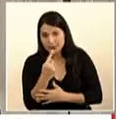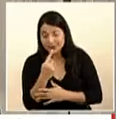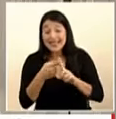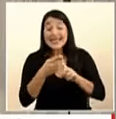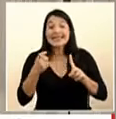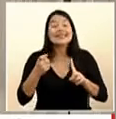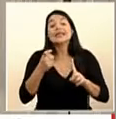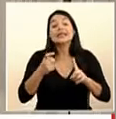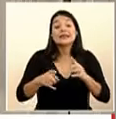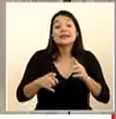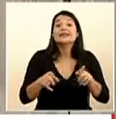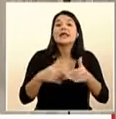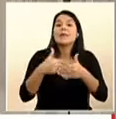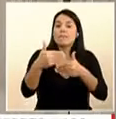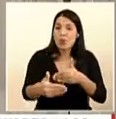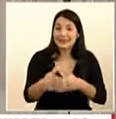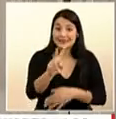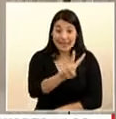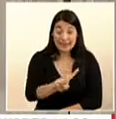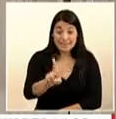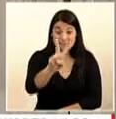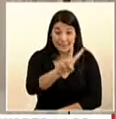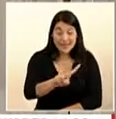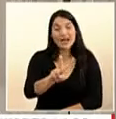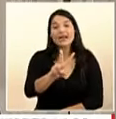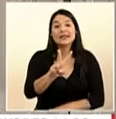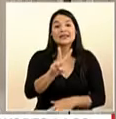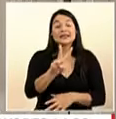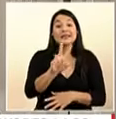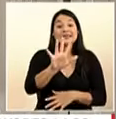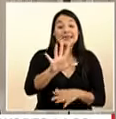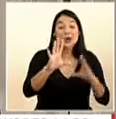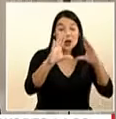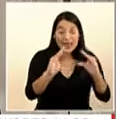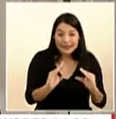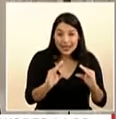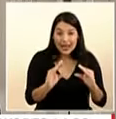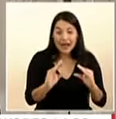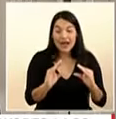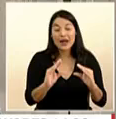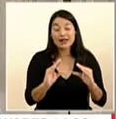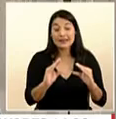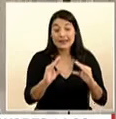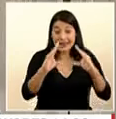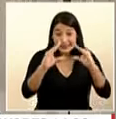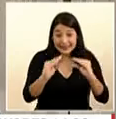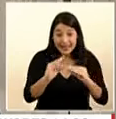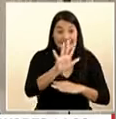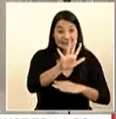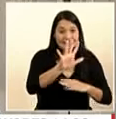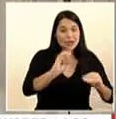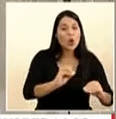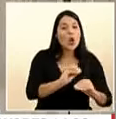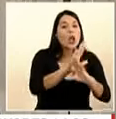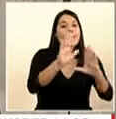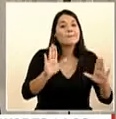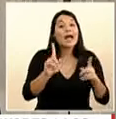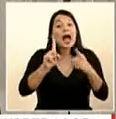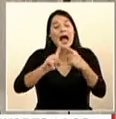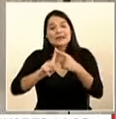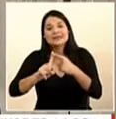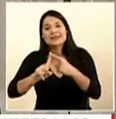a partir del viernes a las 5 pm la restricción de urna aplicará de las 5 de la mañana a las